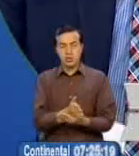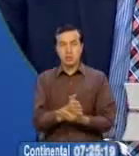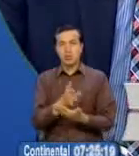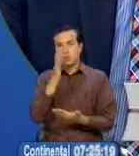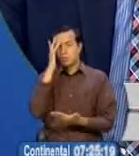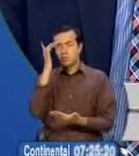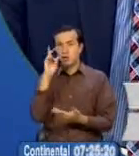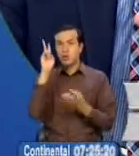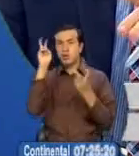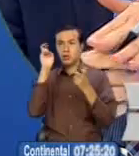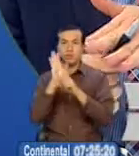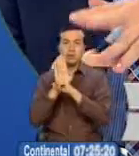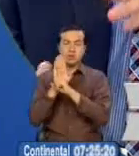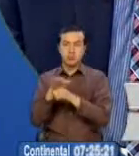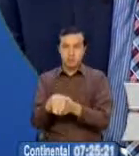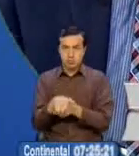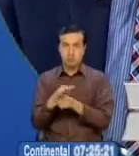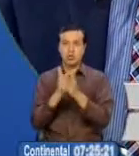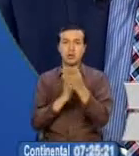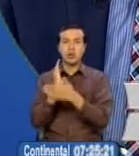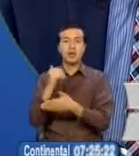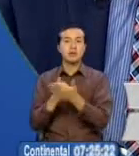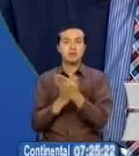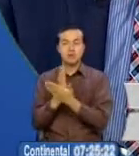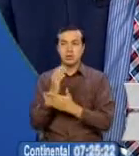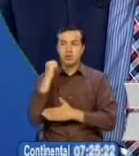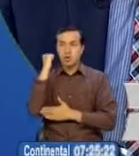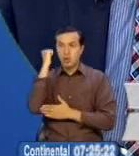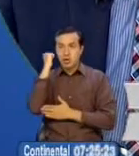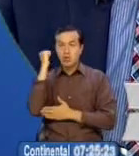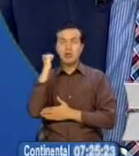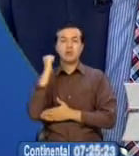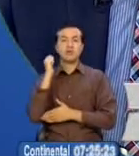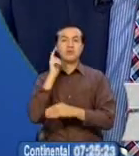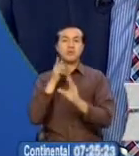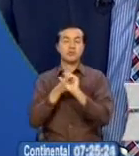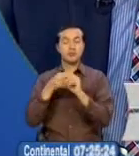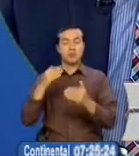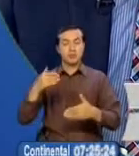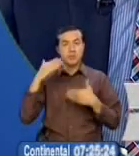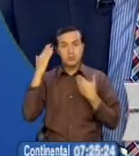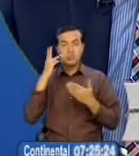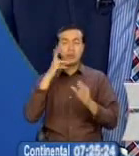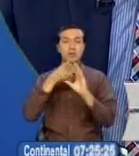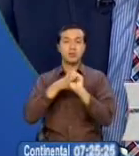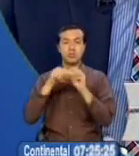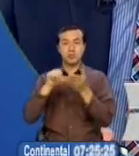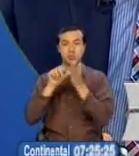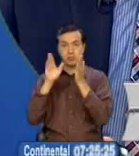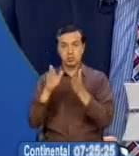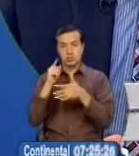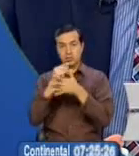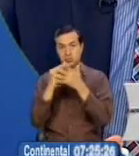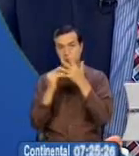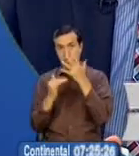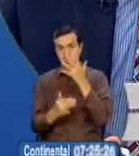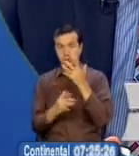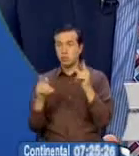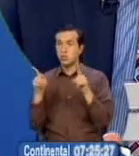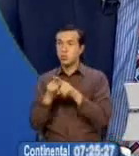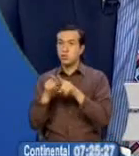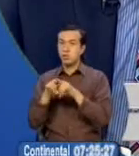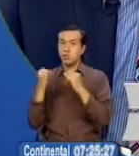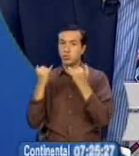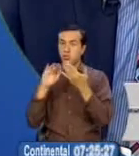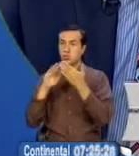justamente por el tema de la discriminación, el acceso al derecho de la participación política, la participación ciudadana, etcétera, etcétera. Lo mismo ocurre con